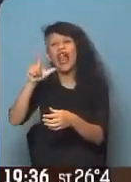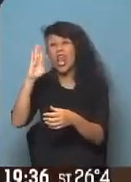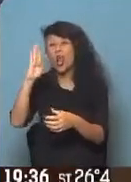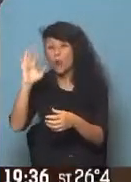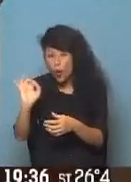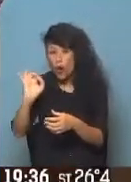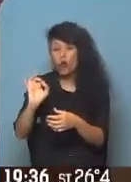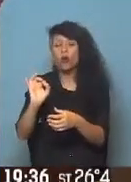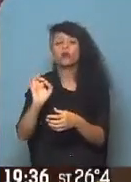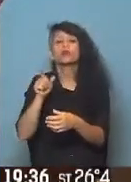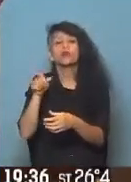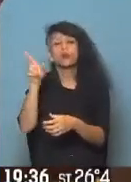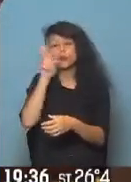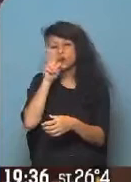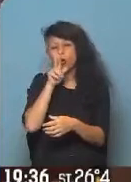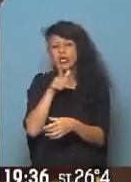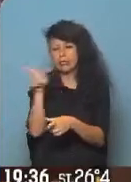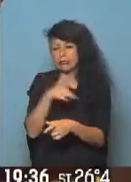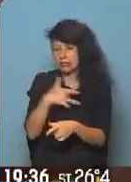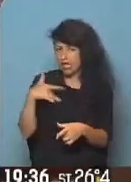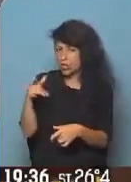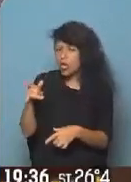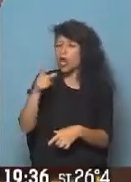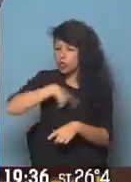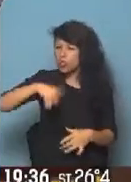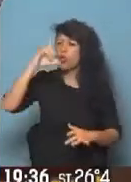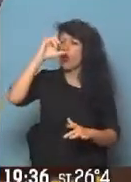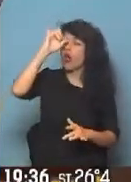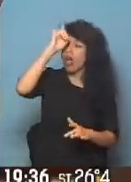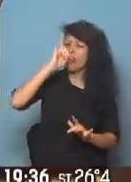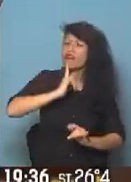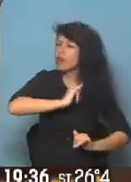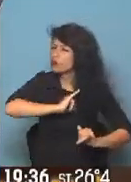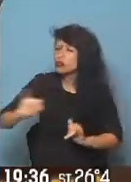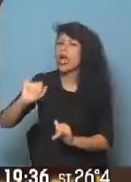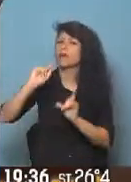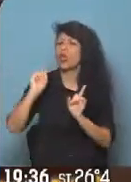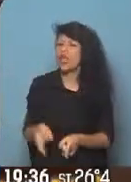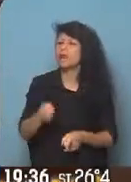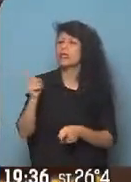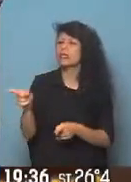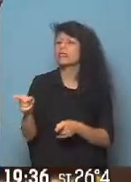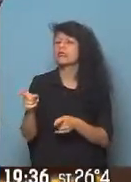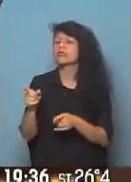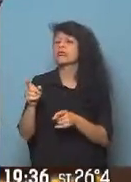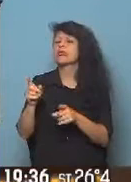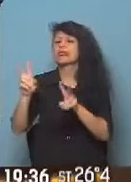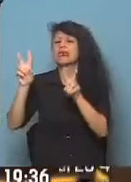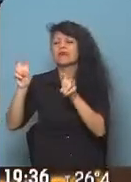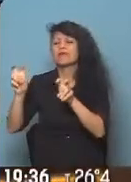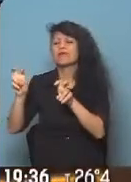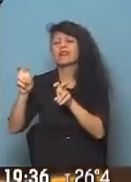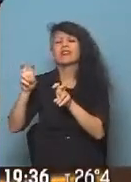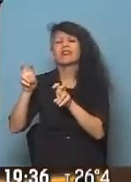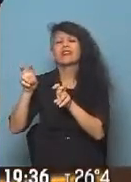os la señora que nosotros hemos denunciado por encubrimiento sobre la causa del fiscal novo